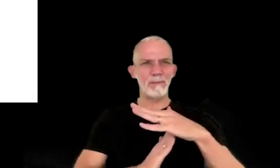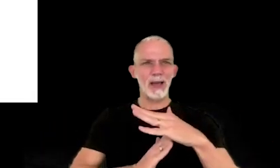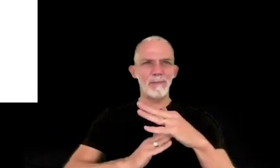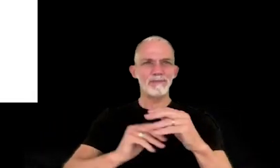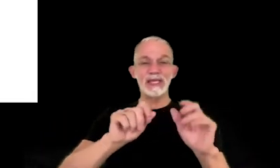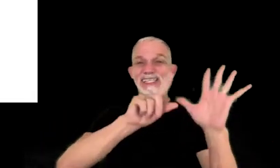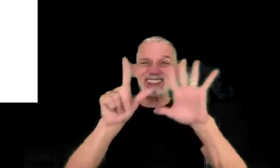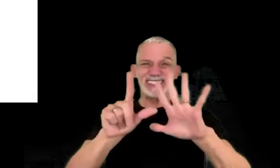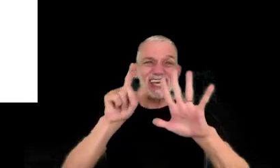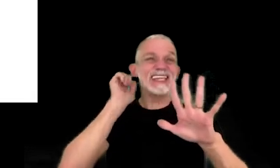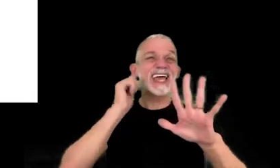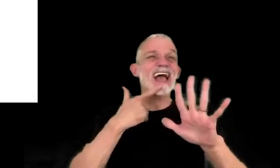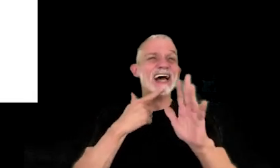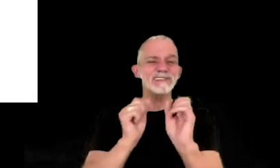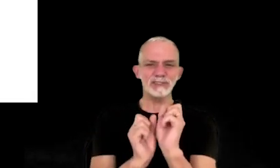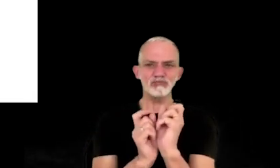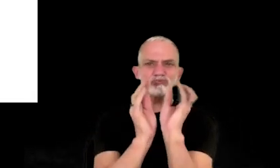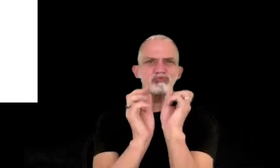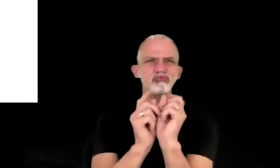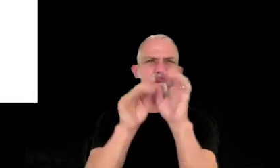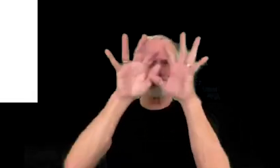gases de efecto invernadero, que